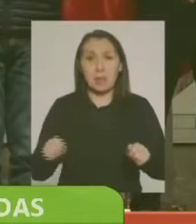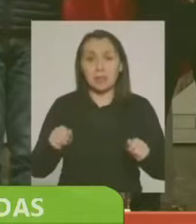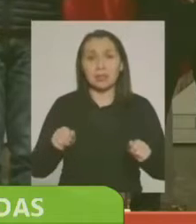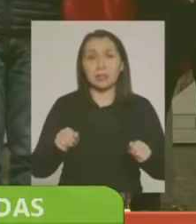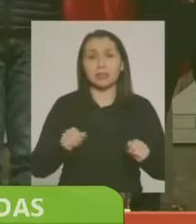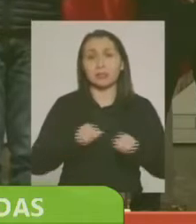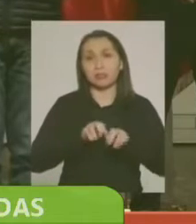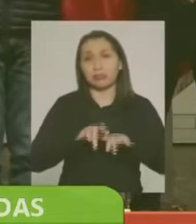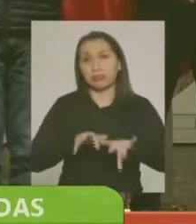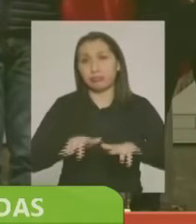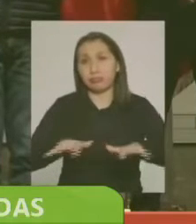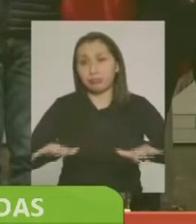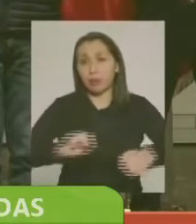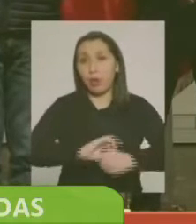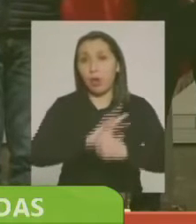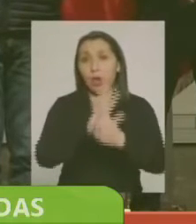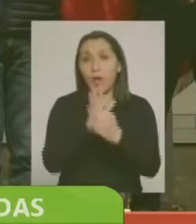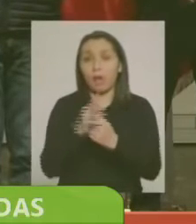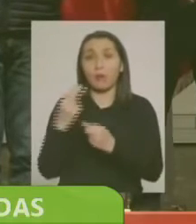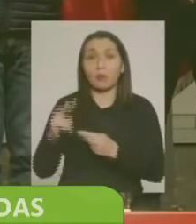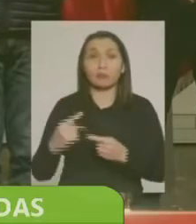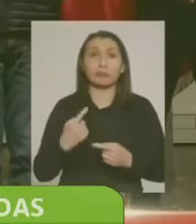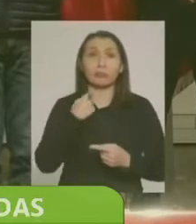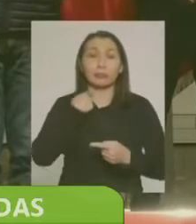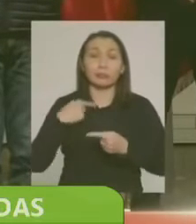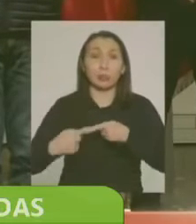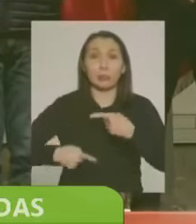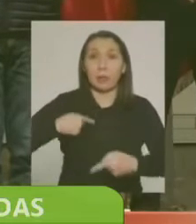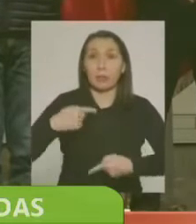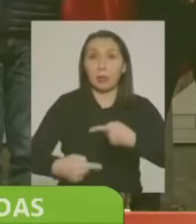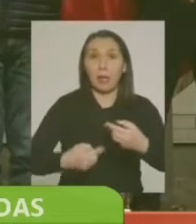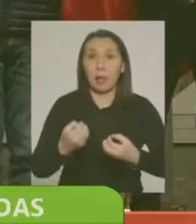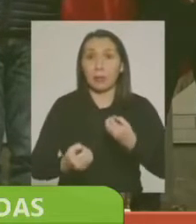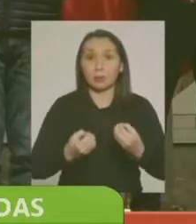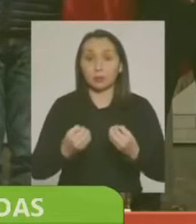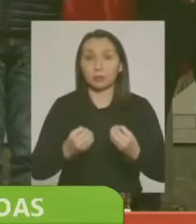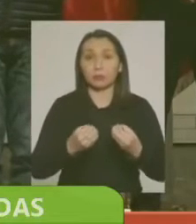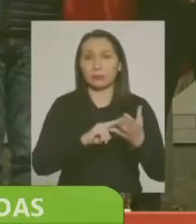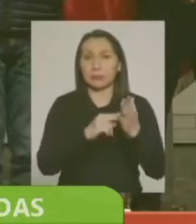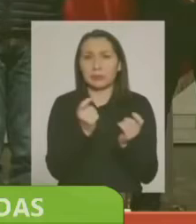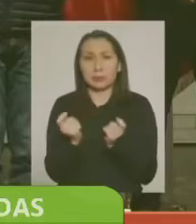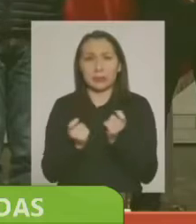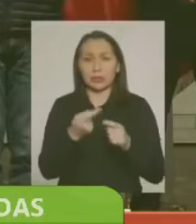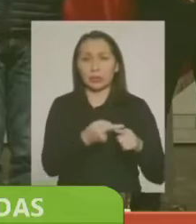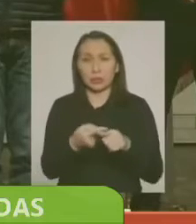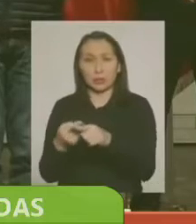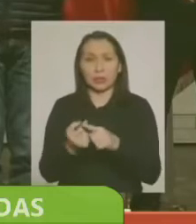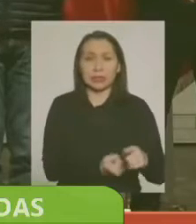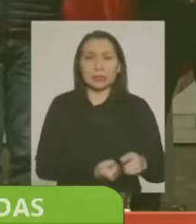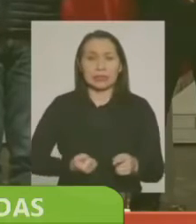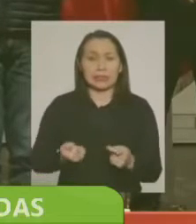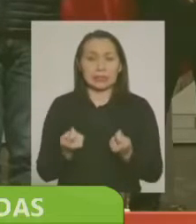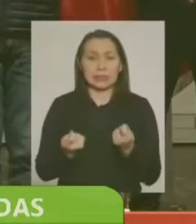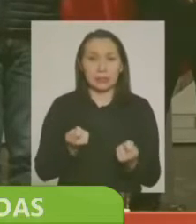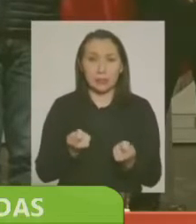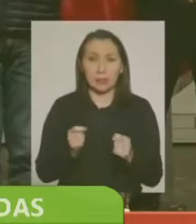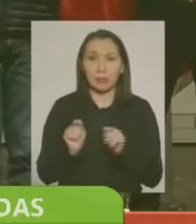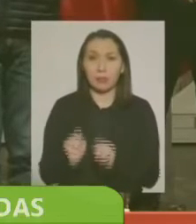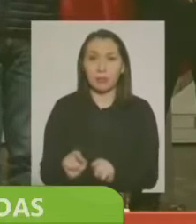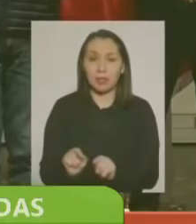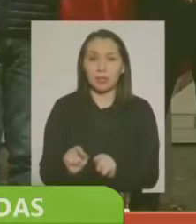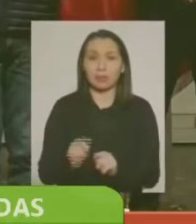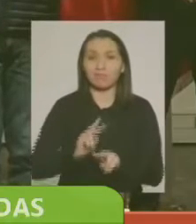políticas gubernamentales, pero que hoy día también la necesita, es la clase media. Y por tanto el gobierno ha hecho una propuesta que obviamente siempre está